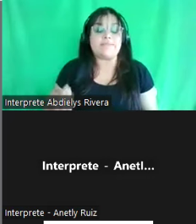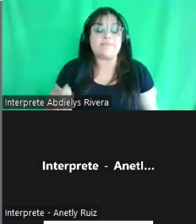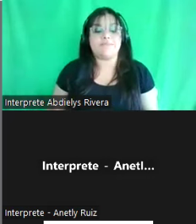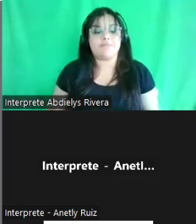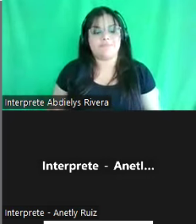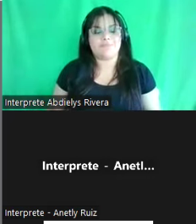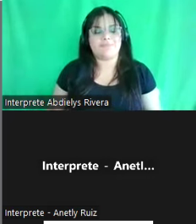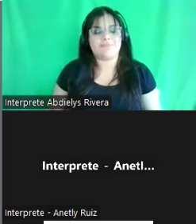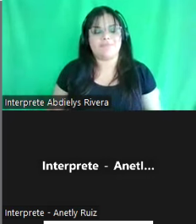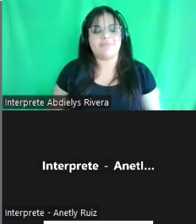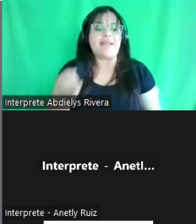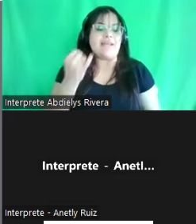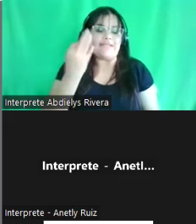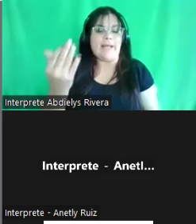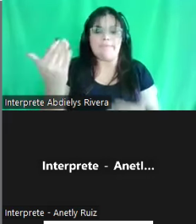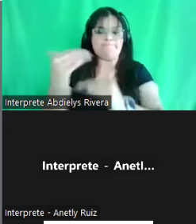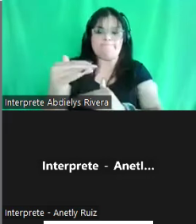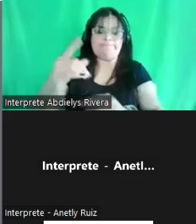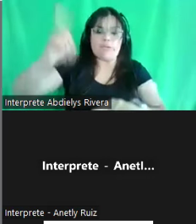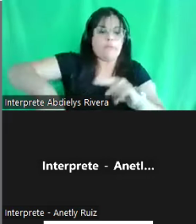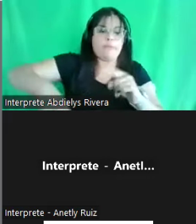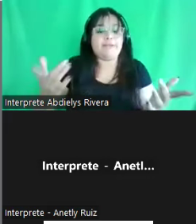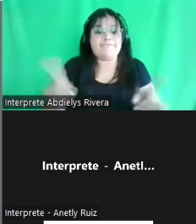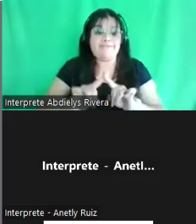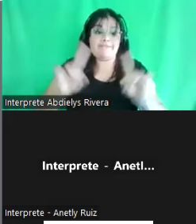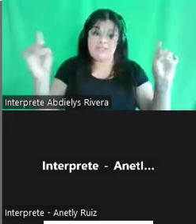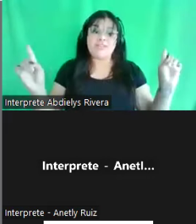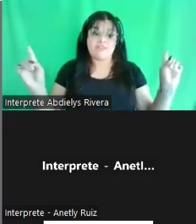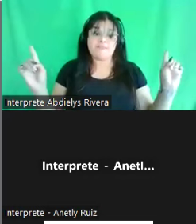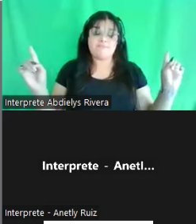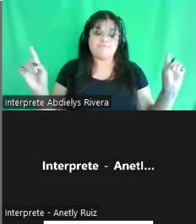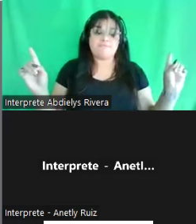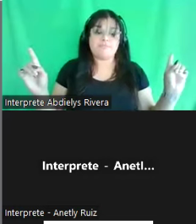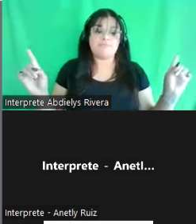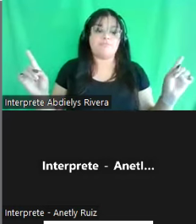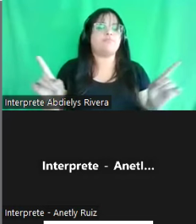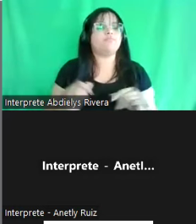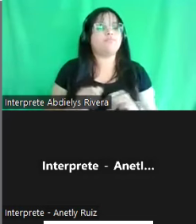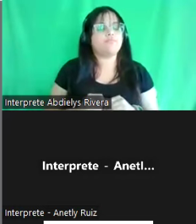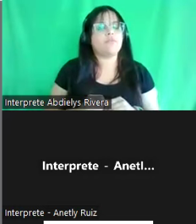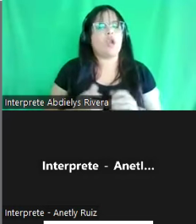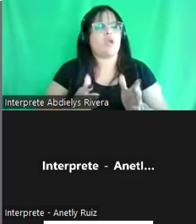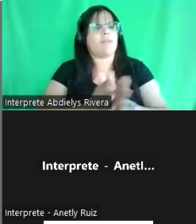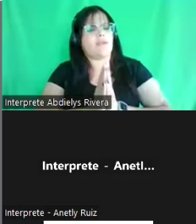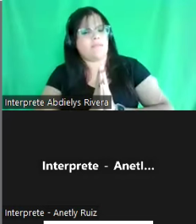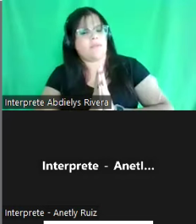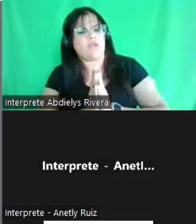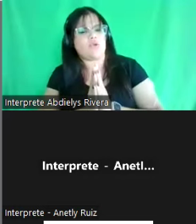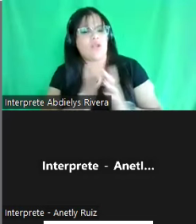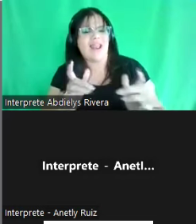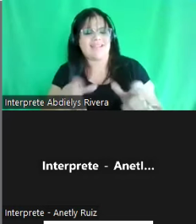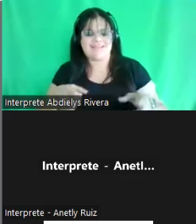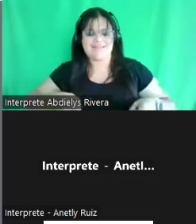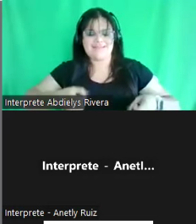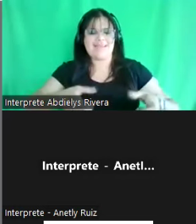estar incapacitado en ese momento, pues sería diferente. La regulación que me están solicitando sobre la silla bariátrica en los centros de